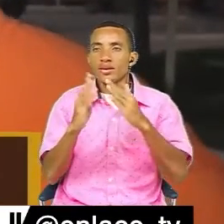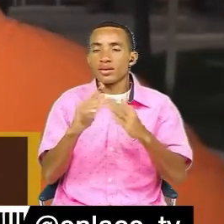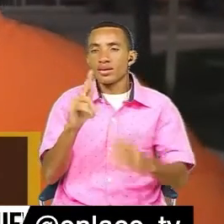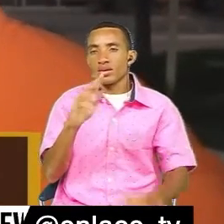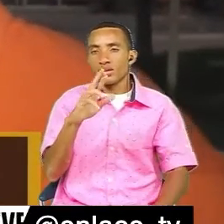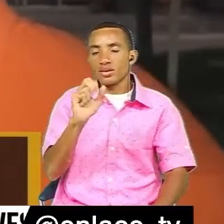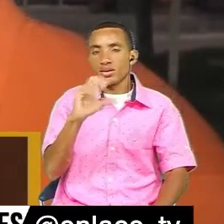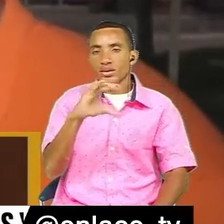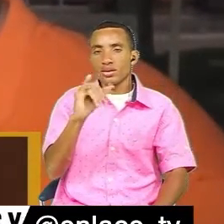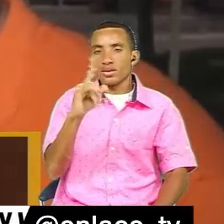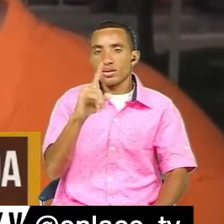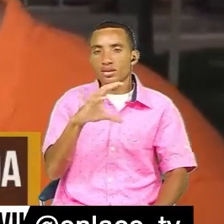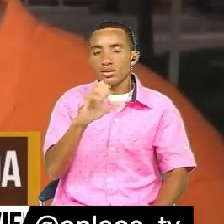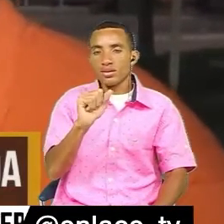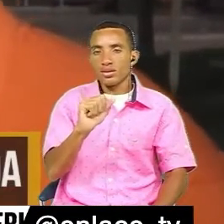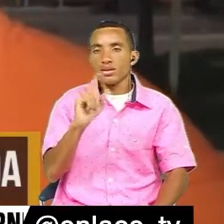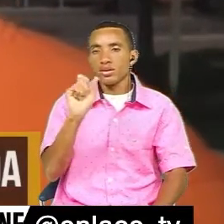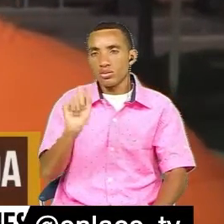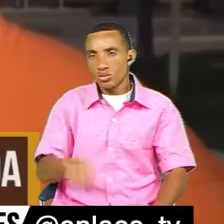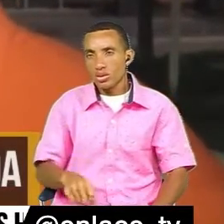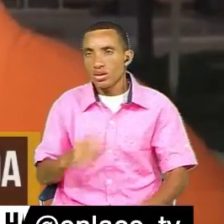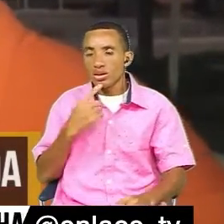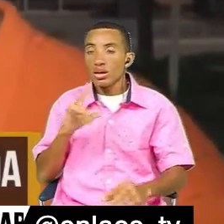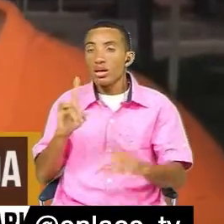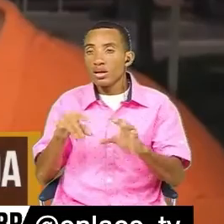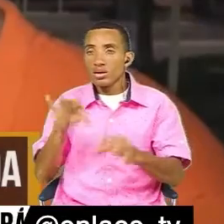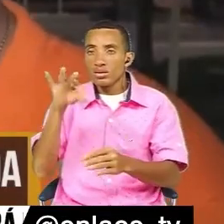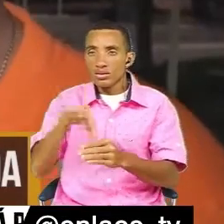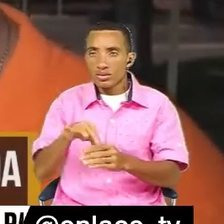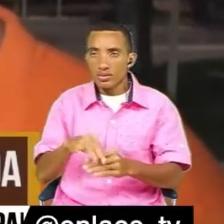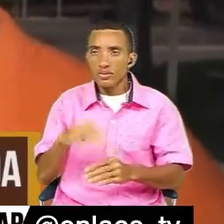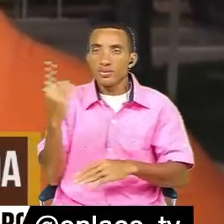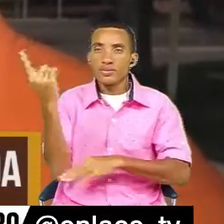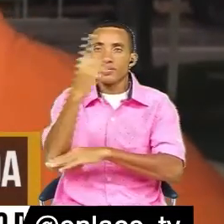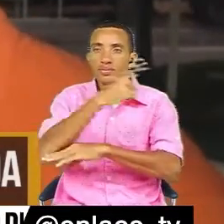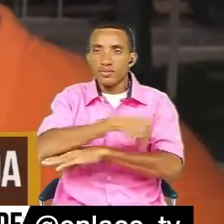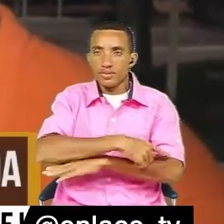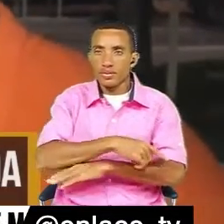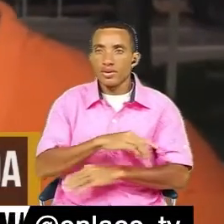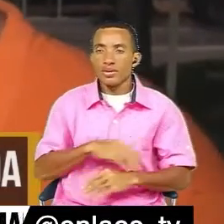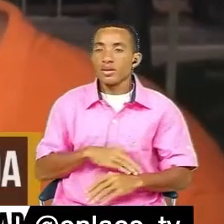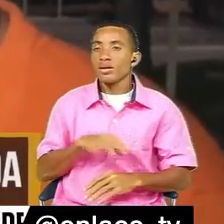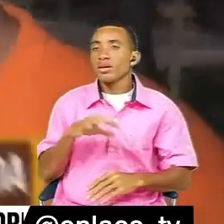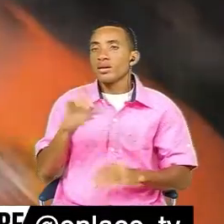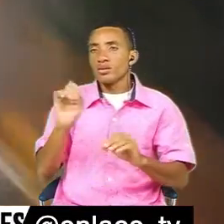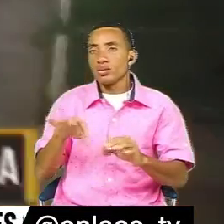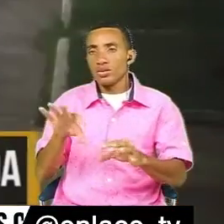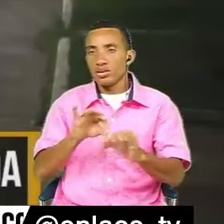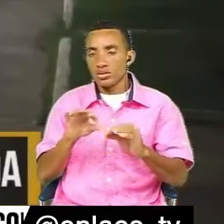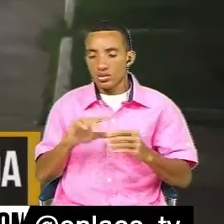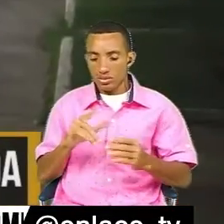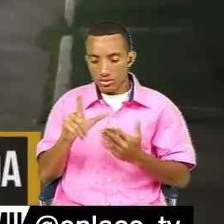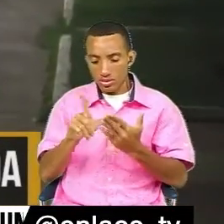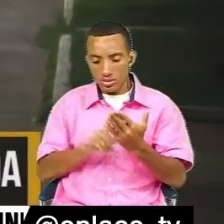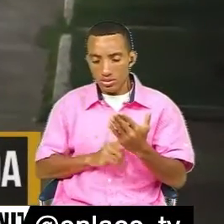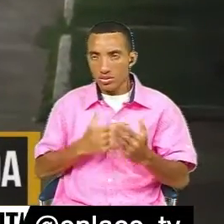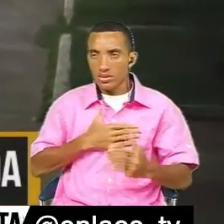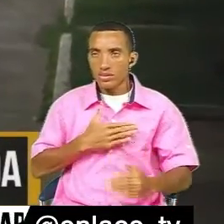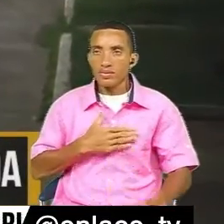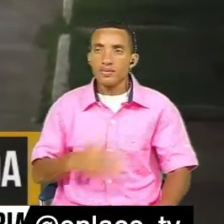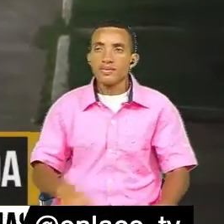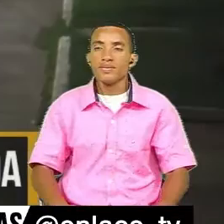para poder que puedan votar el día de las elecciones para terminar de elegir nuestra propia lista.